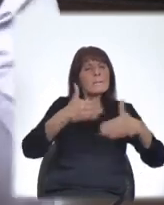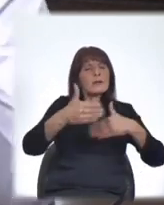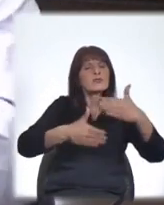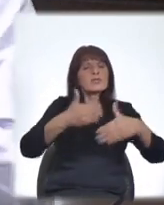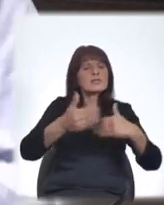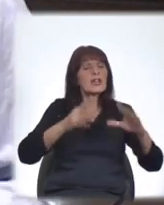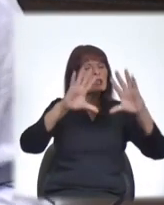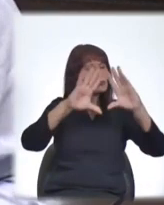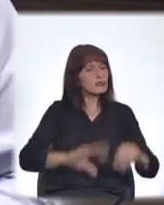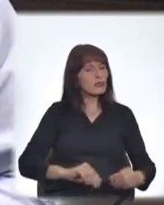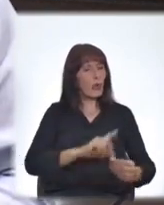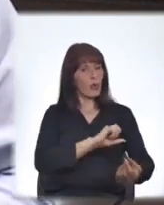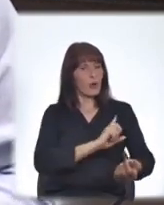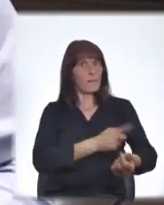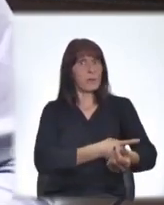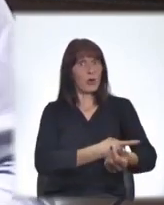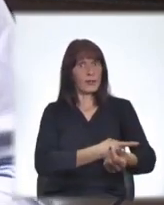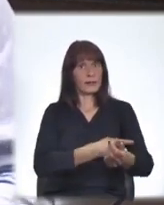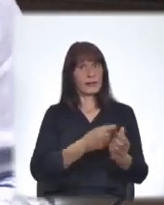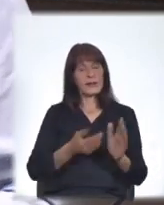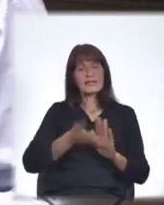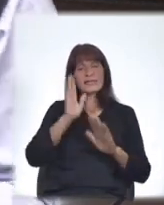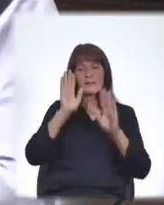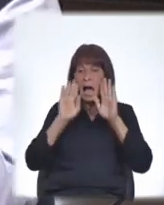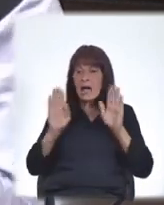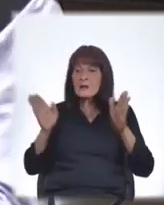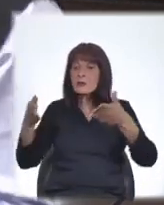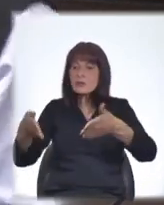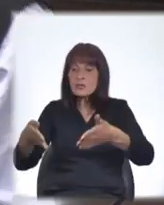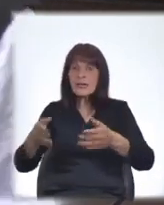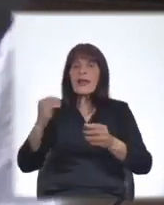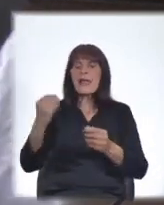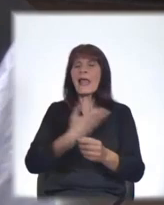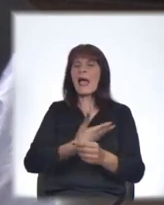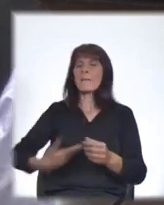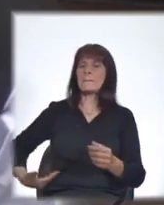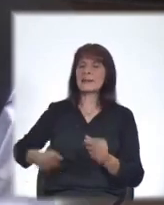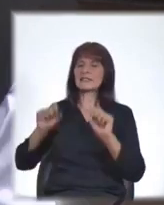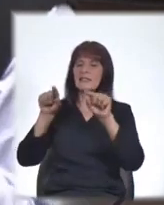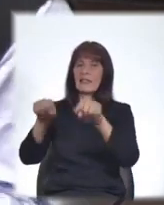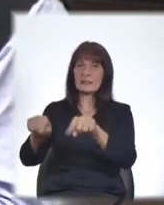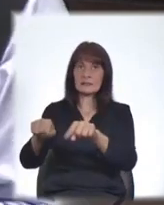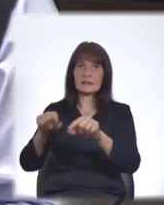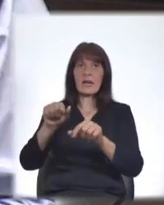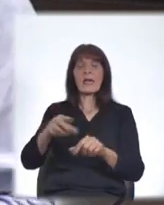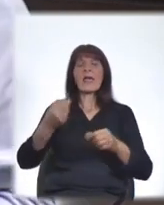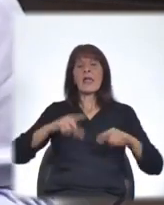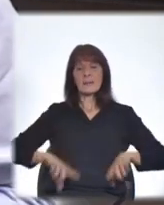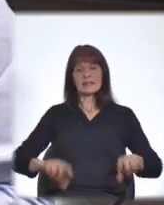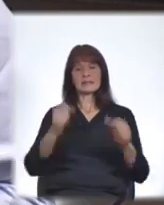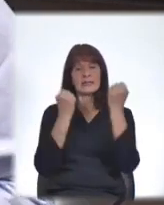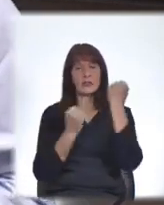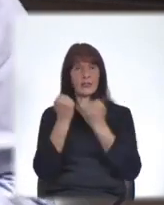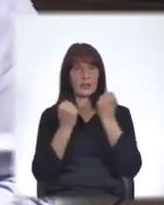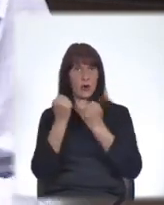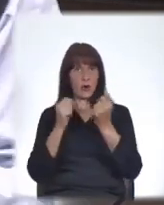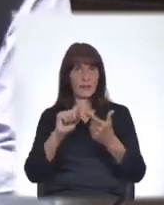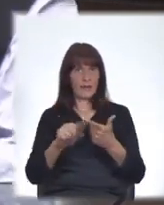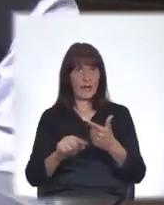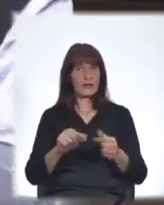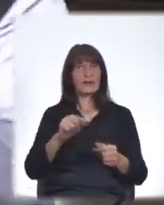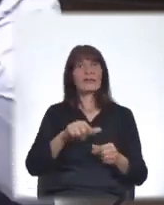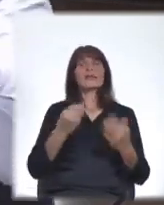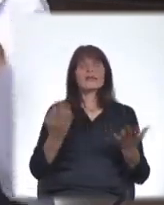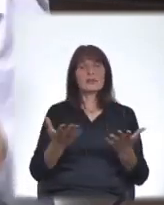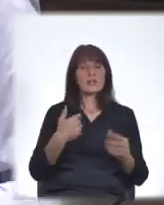el poder se va a concentrar en la presidencia de la República, en el Ministerio de Economía y Finanzas, y por tanto